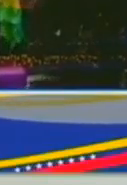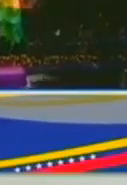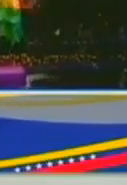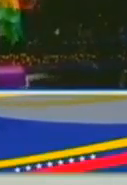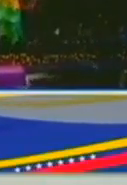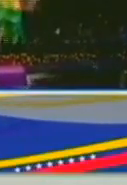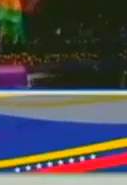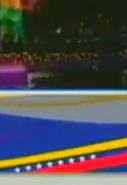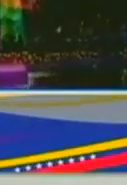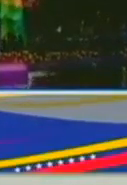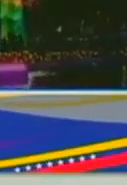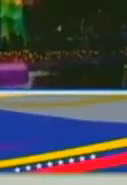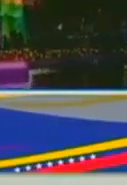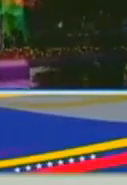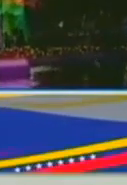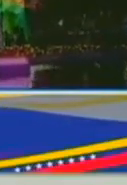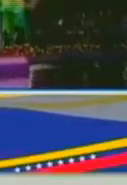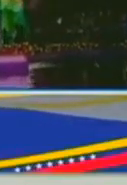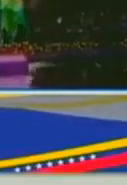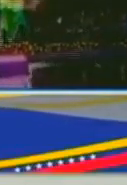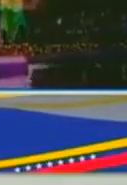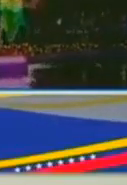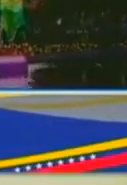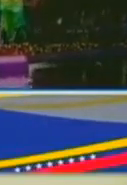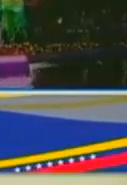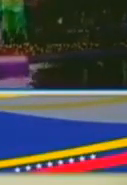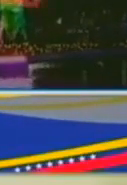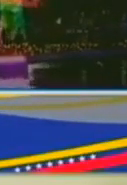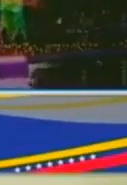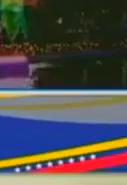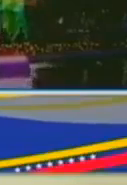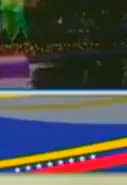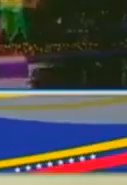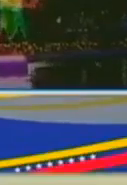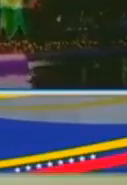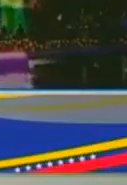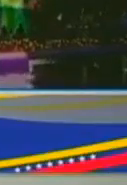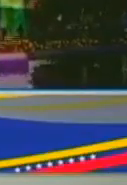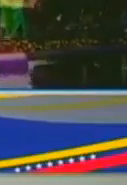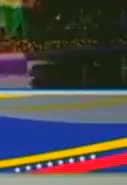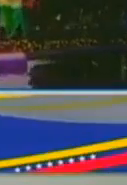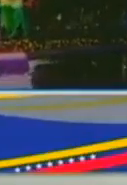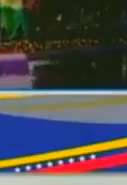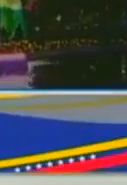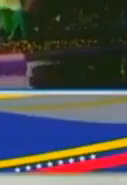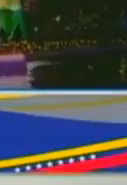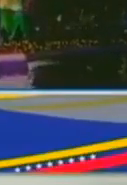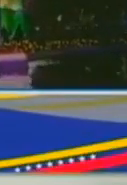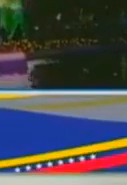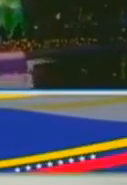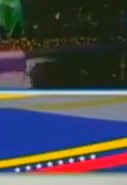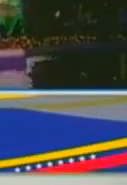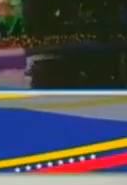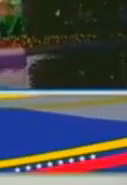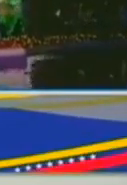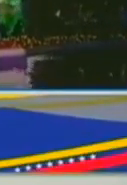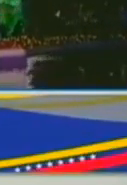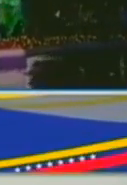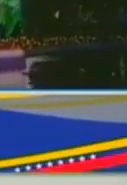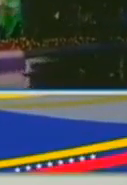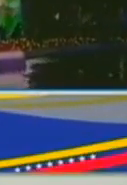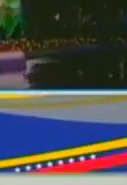Cerca de la Plaza de la República estaba la sede del Movimiento Bolivariano y luego del Movimiento Quinta República. Y allí, bueno, cuántas